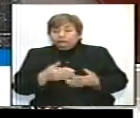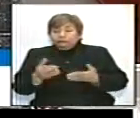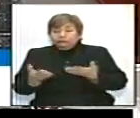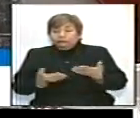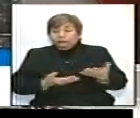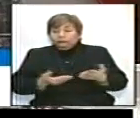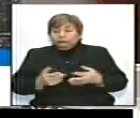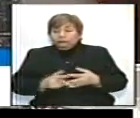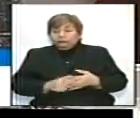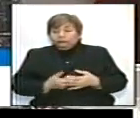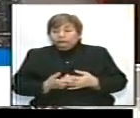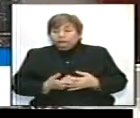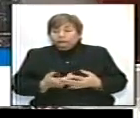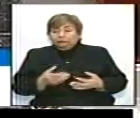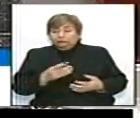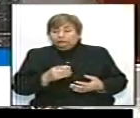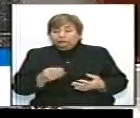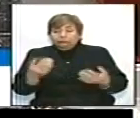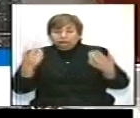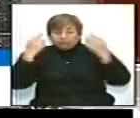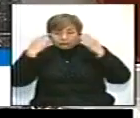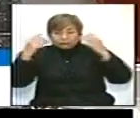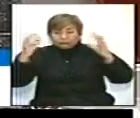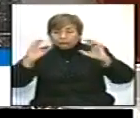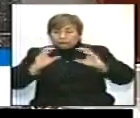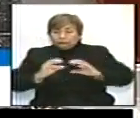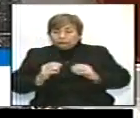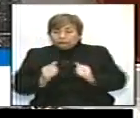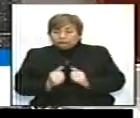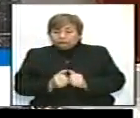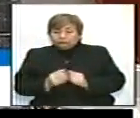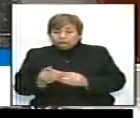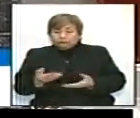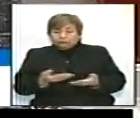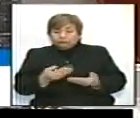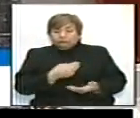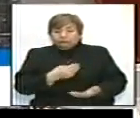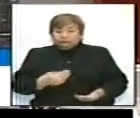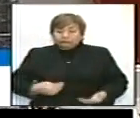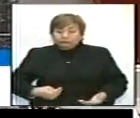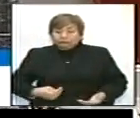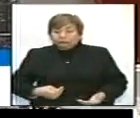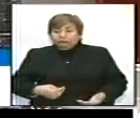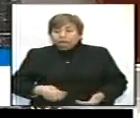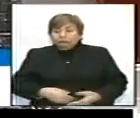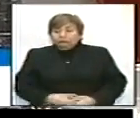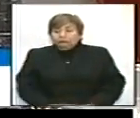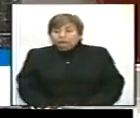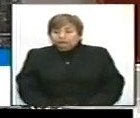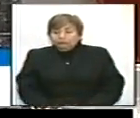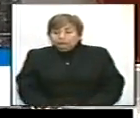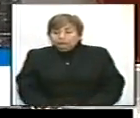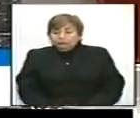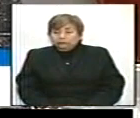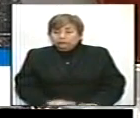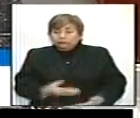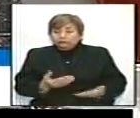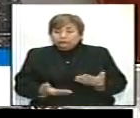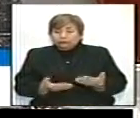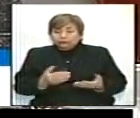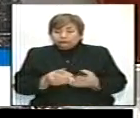que parte de un convenio interinstitucional suscrito entre el MINEDU y cada región del país, ¿no? En el cual